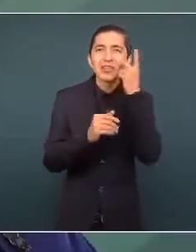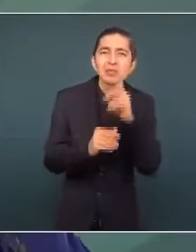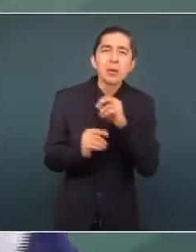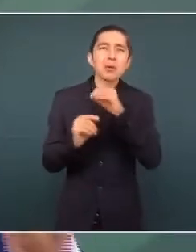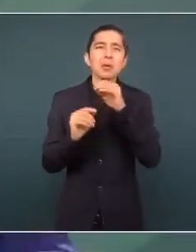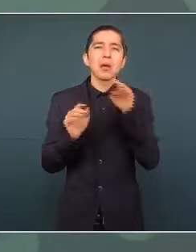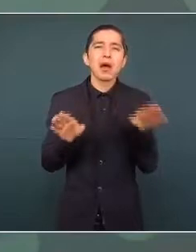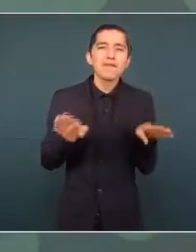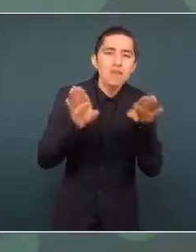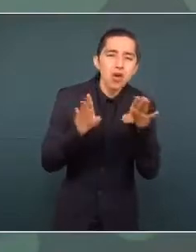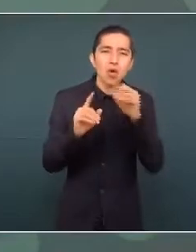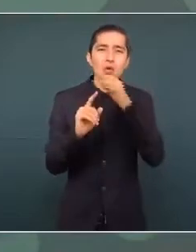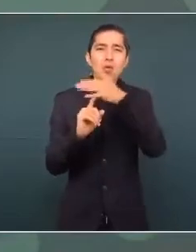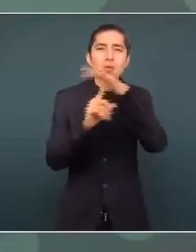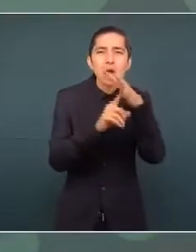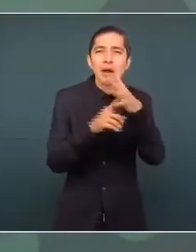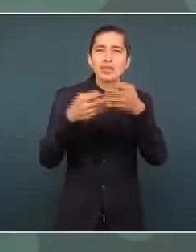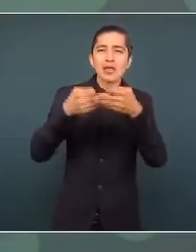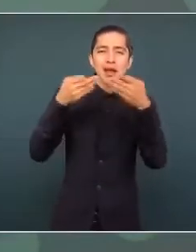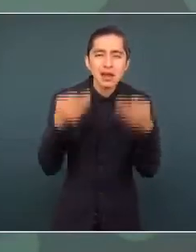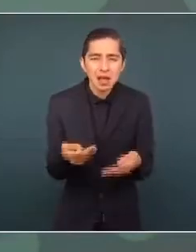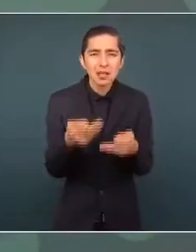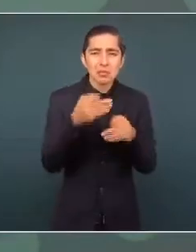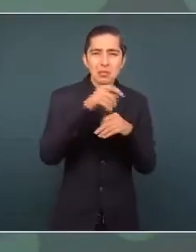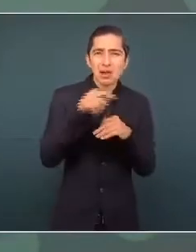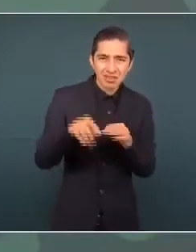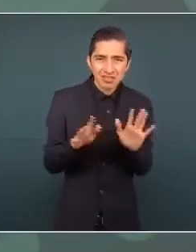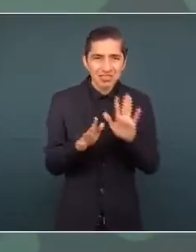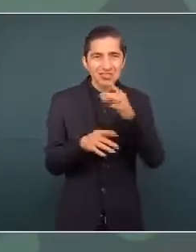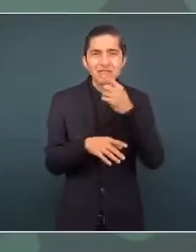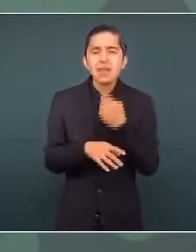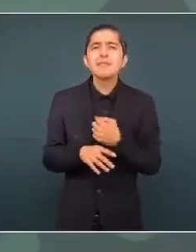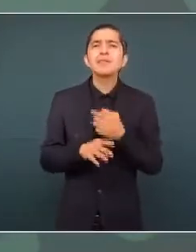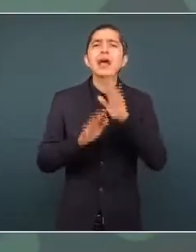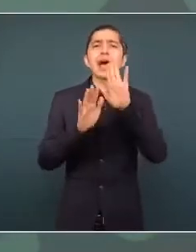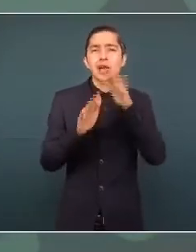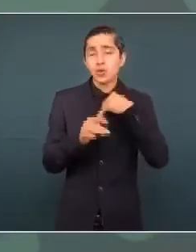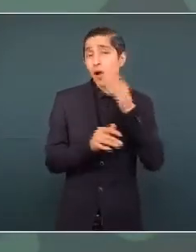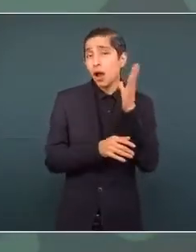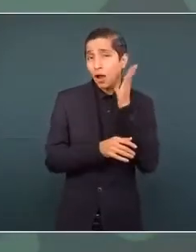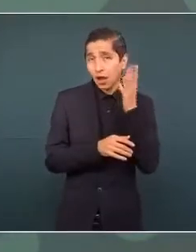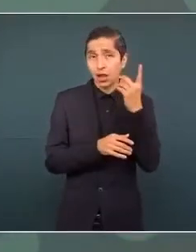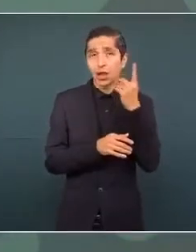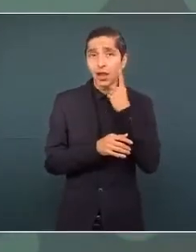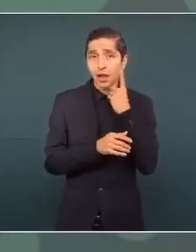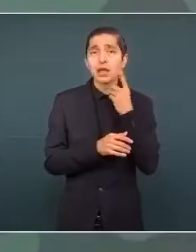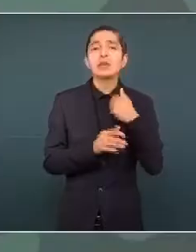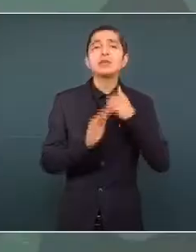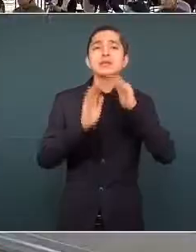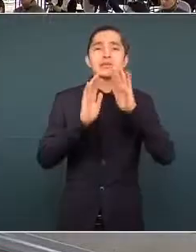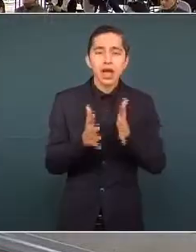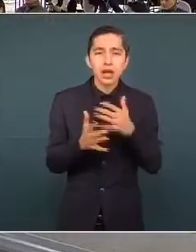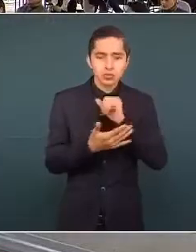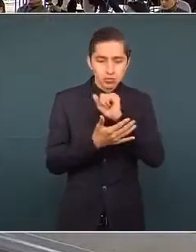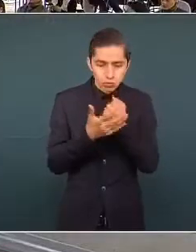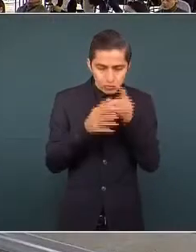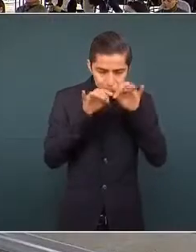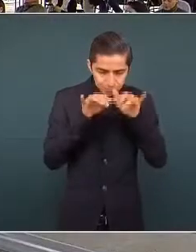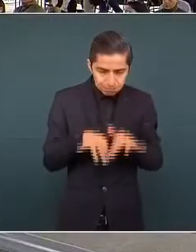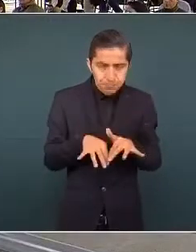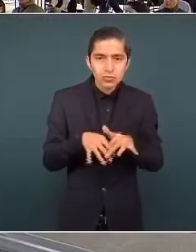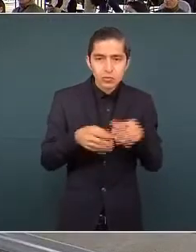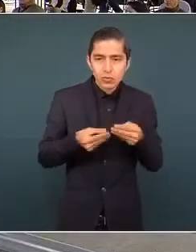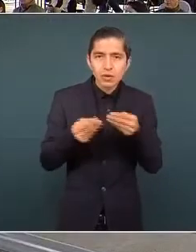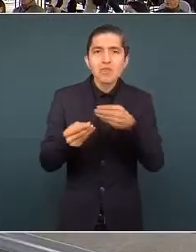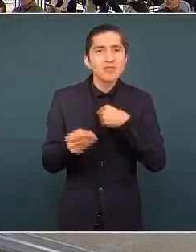equipos aéreos, terrenos y demás, le he enviado al Congreso una solicitud, porque yo no